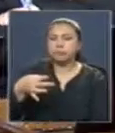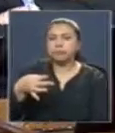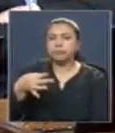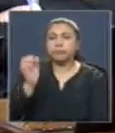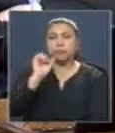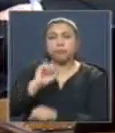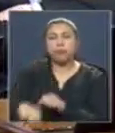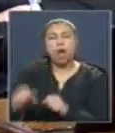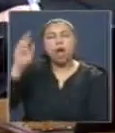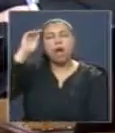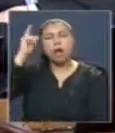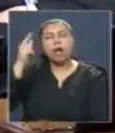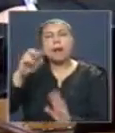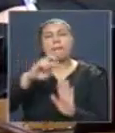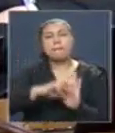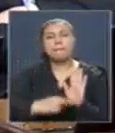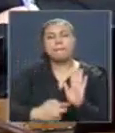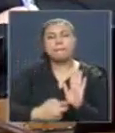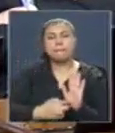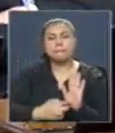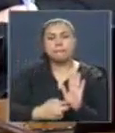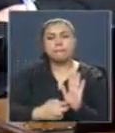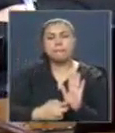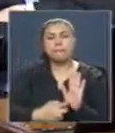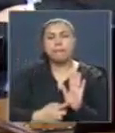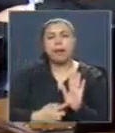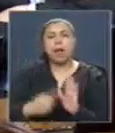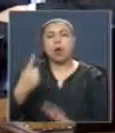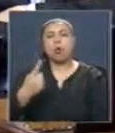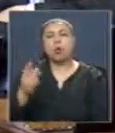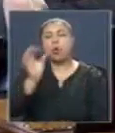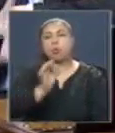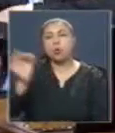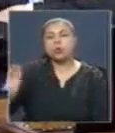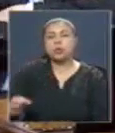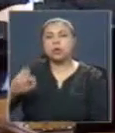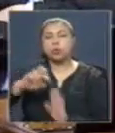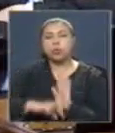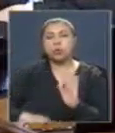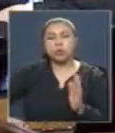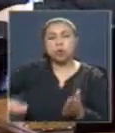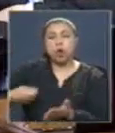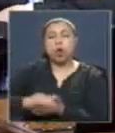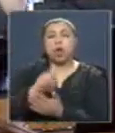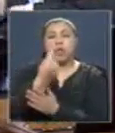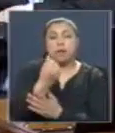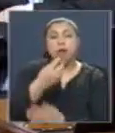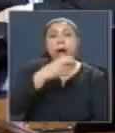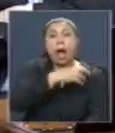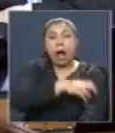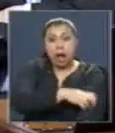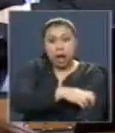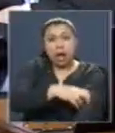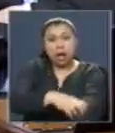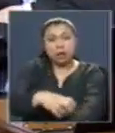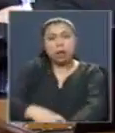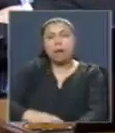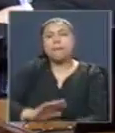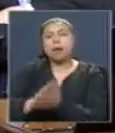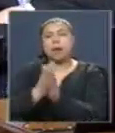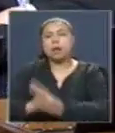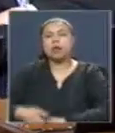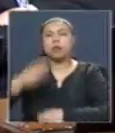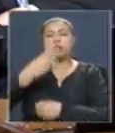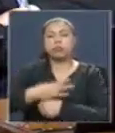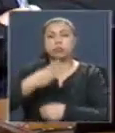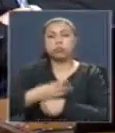de legislar, junto con destinar el 1% de los proyectos de inversión a nuestras regiones, para que todos los adultos mayores que